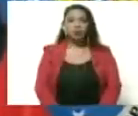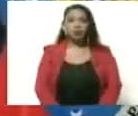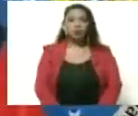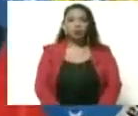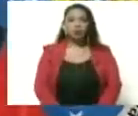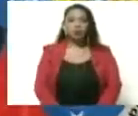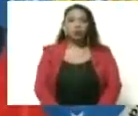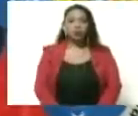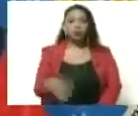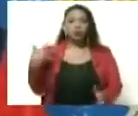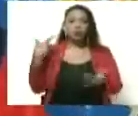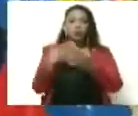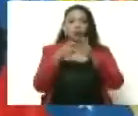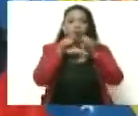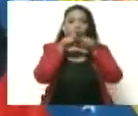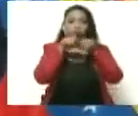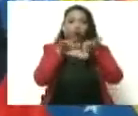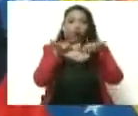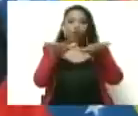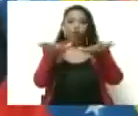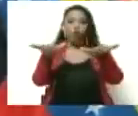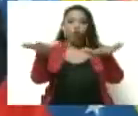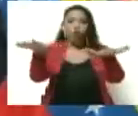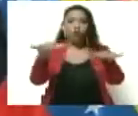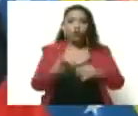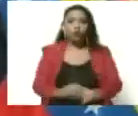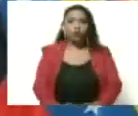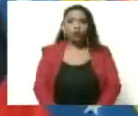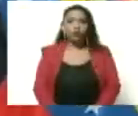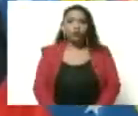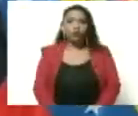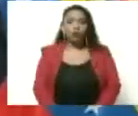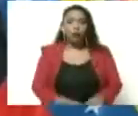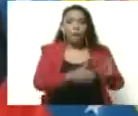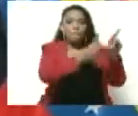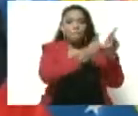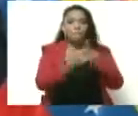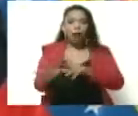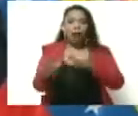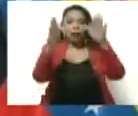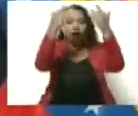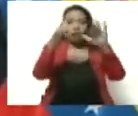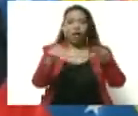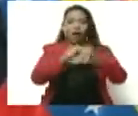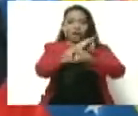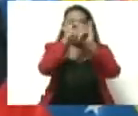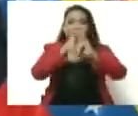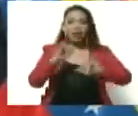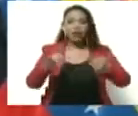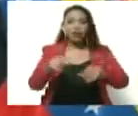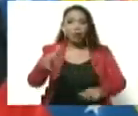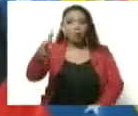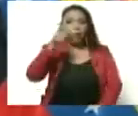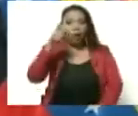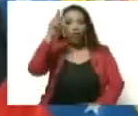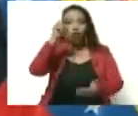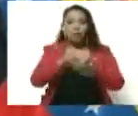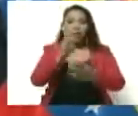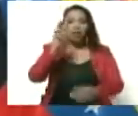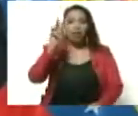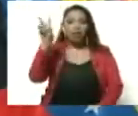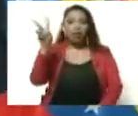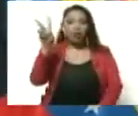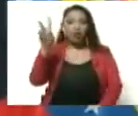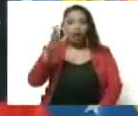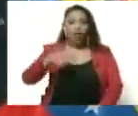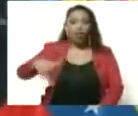durante el despliegue de el plan Navidades Felices y Seguras 2022 en todo